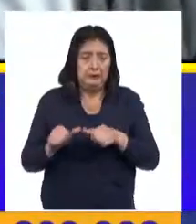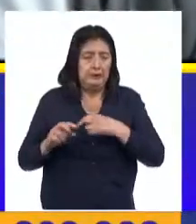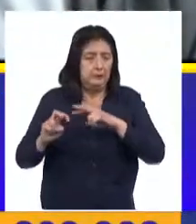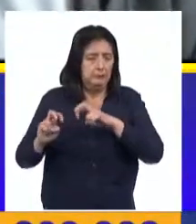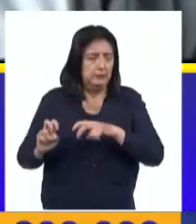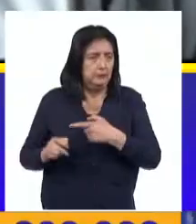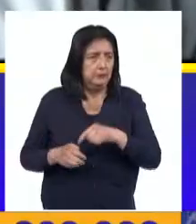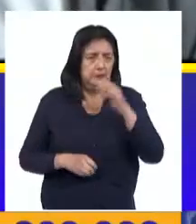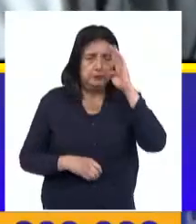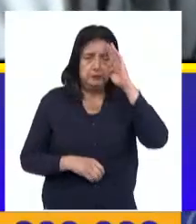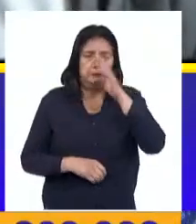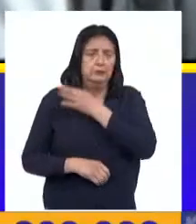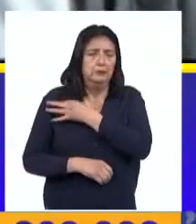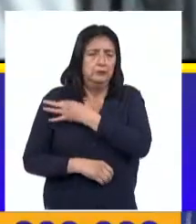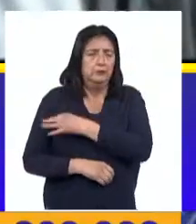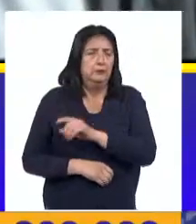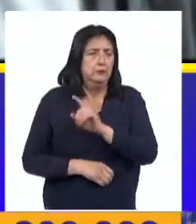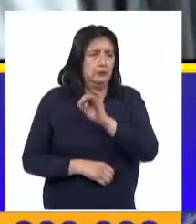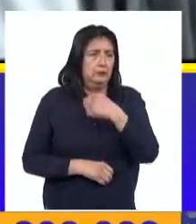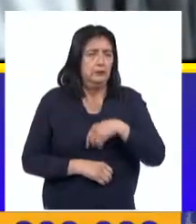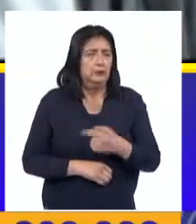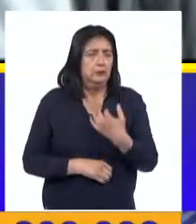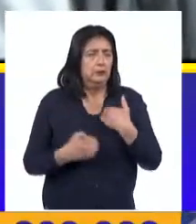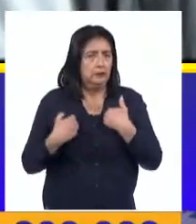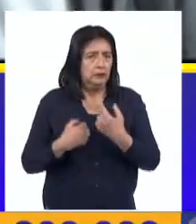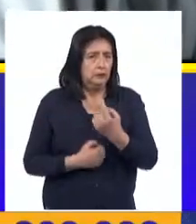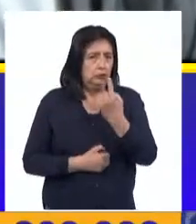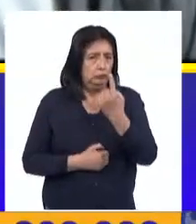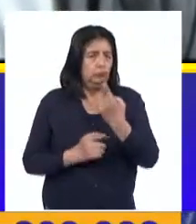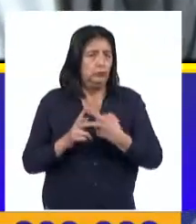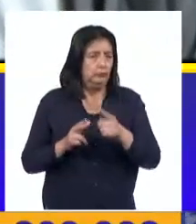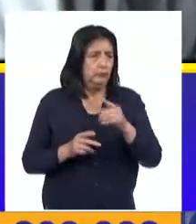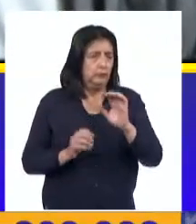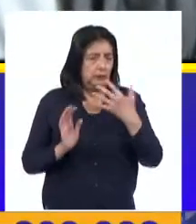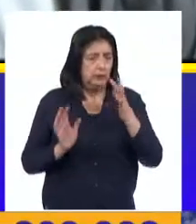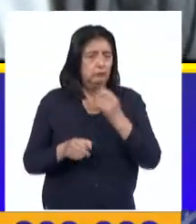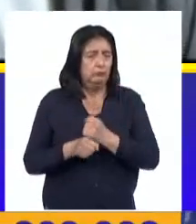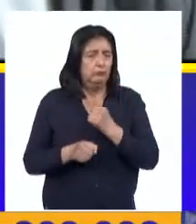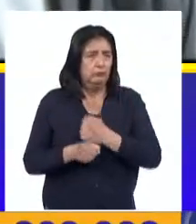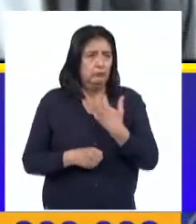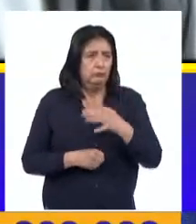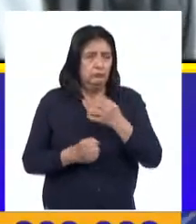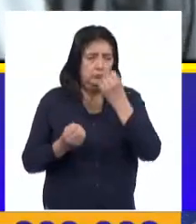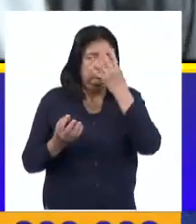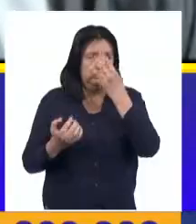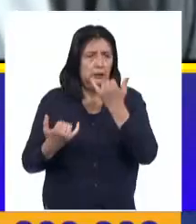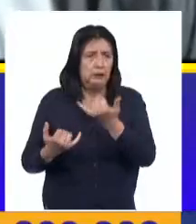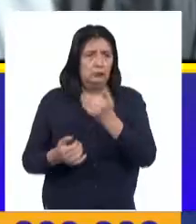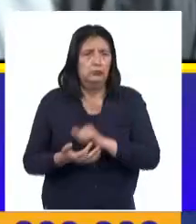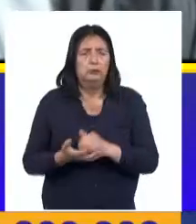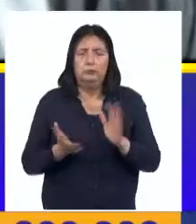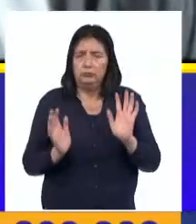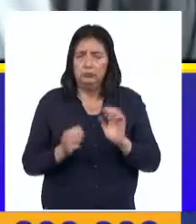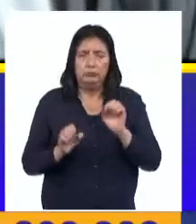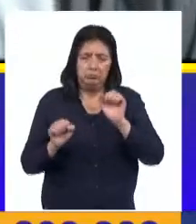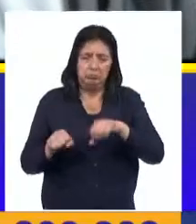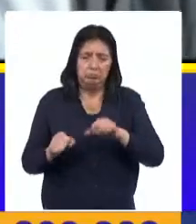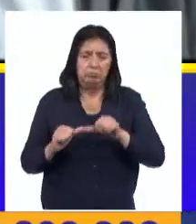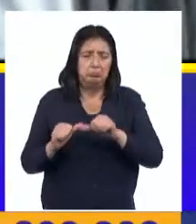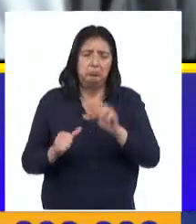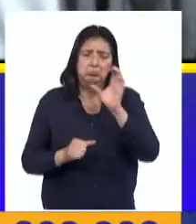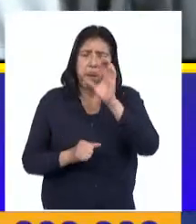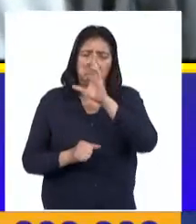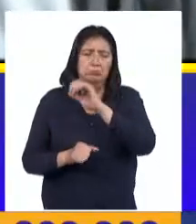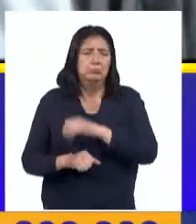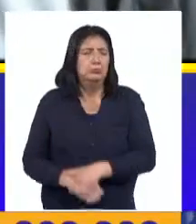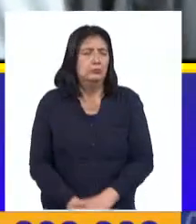criminal, el general Tiburcio, ya tiene a uno de los dos que se han fugado. Están trabajando, están reportando en estos momentos que siguen continuando la